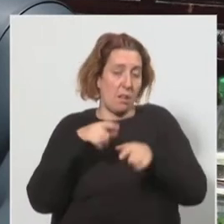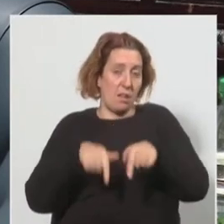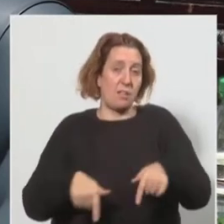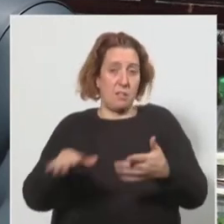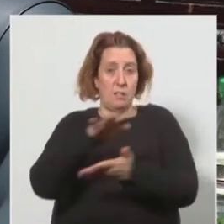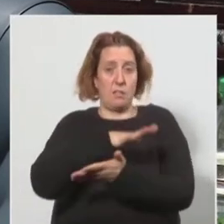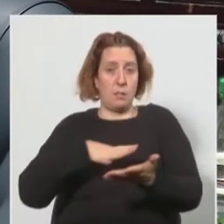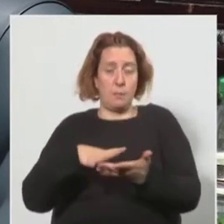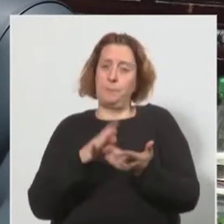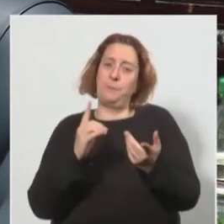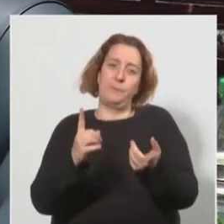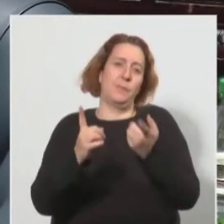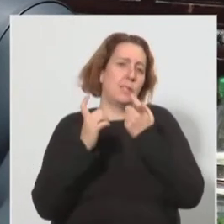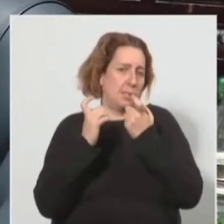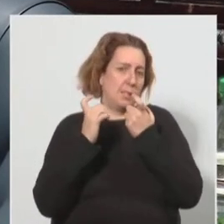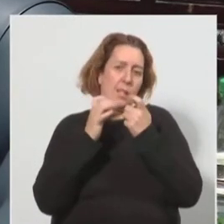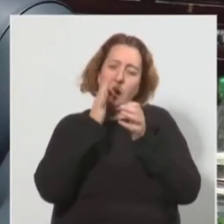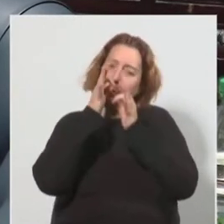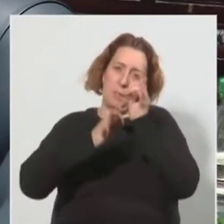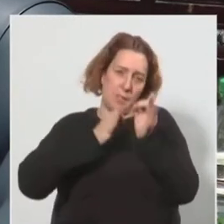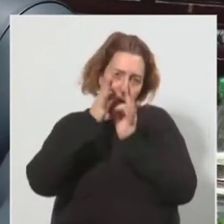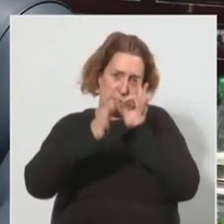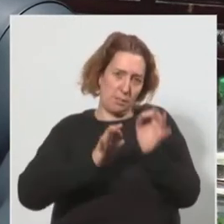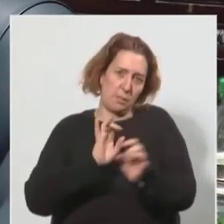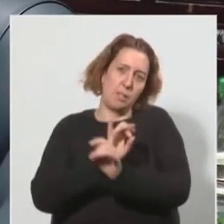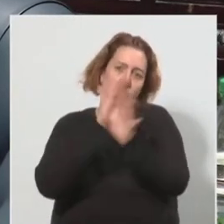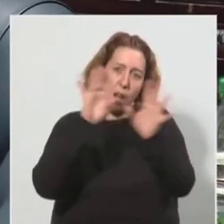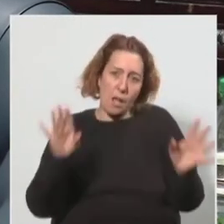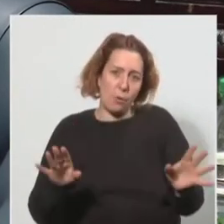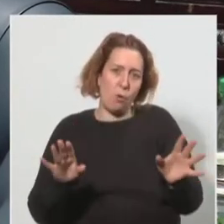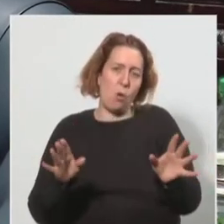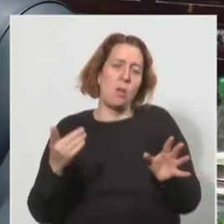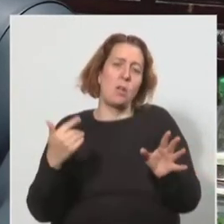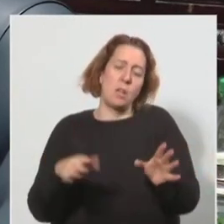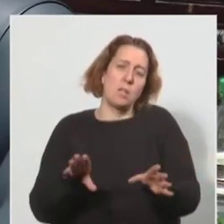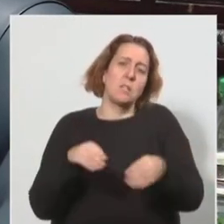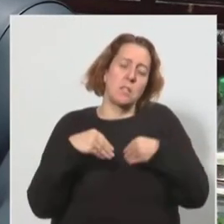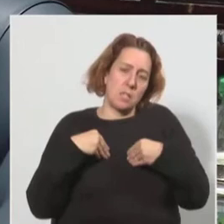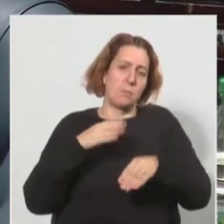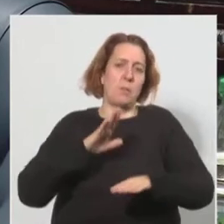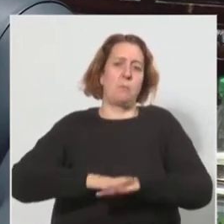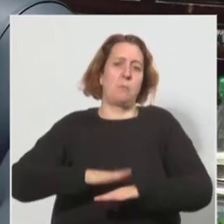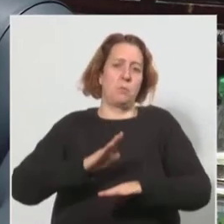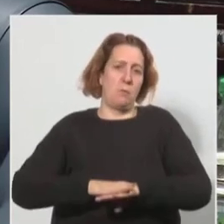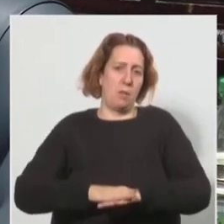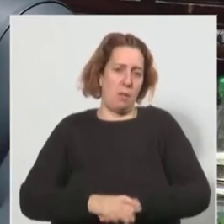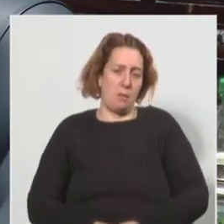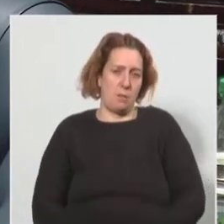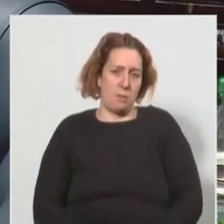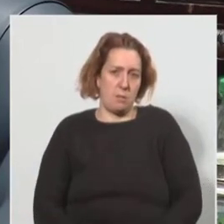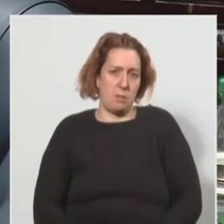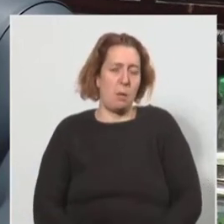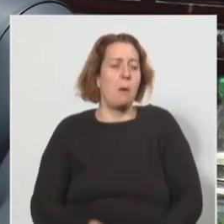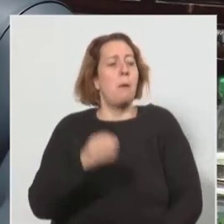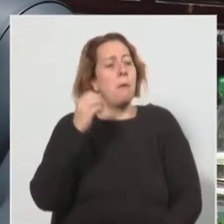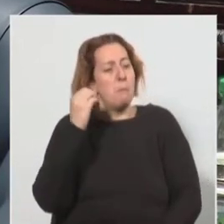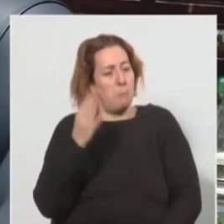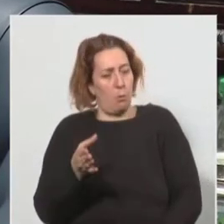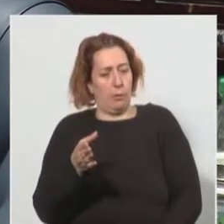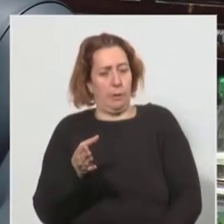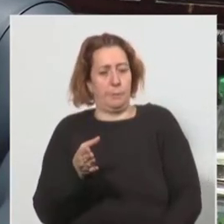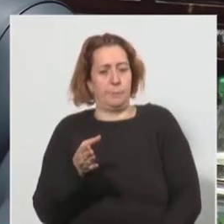episodio, es necesario que se den explicaciones claras y que se asuman responsabilidades. Porque de